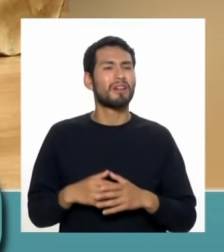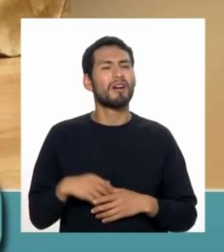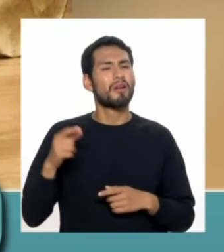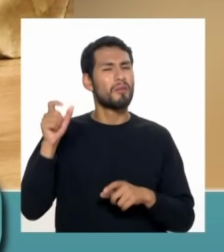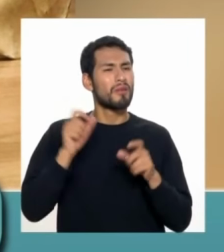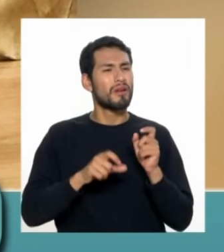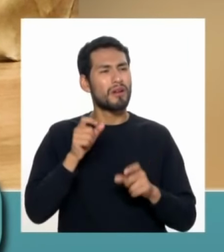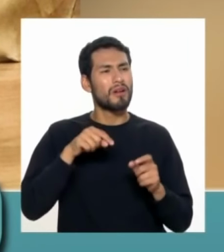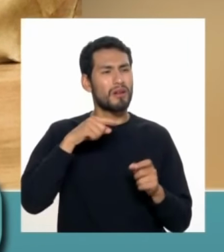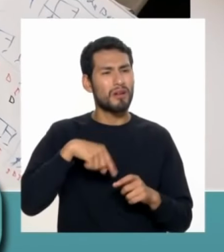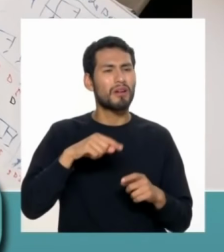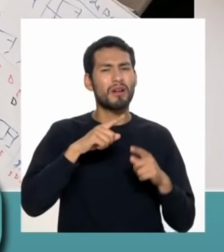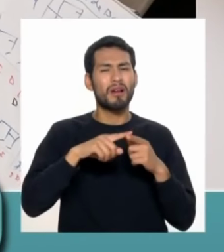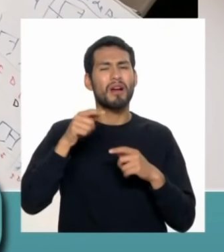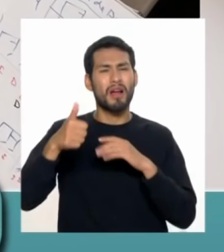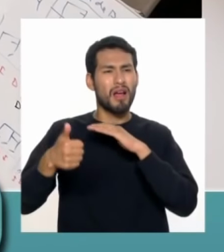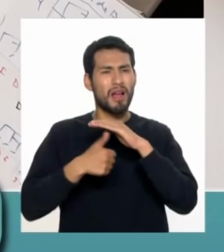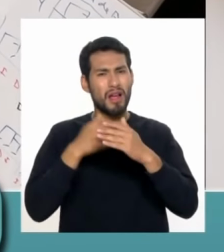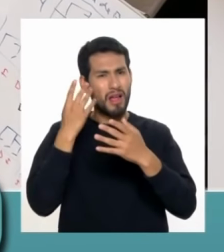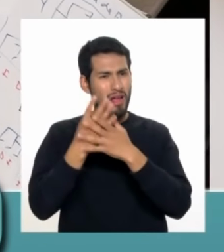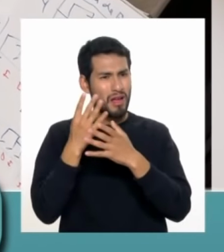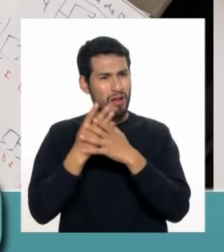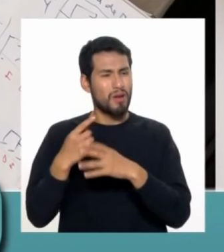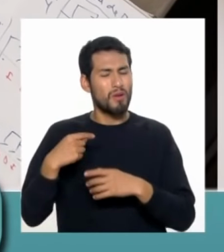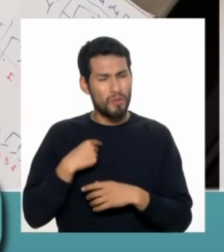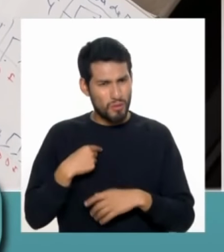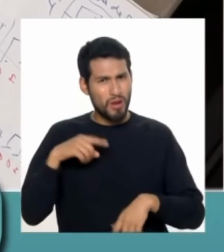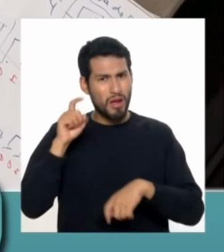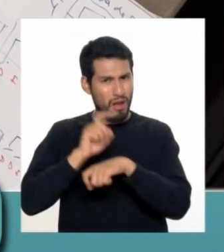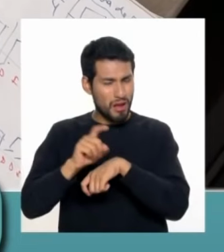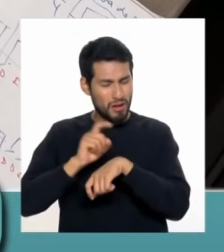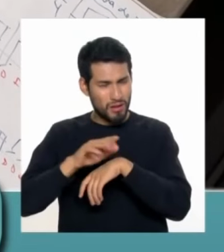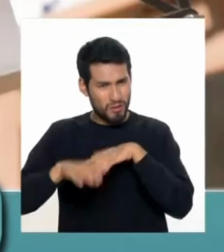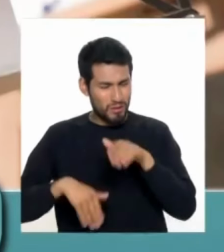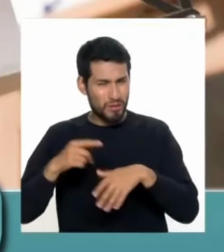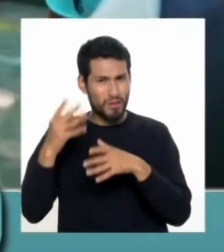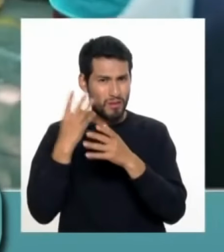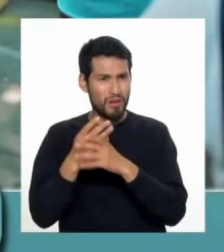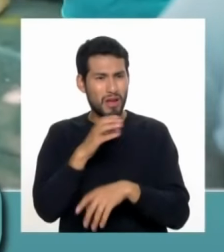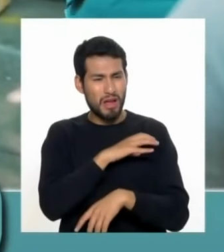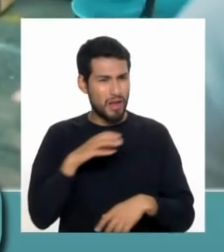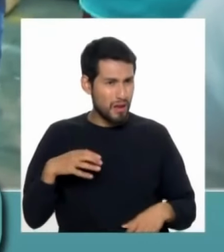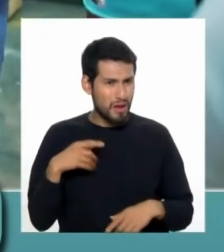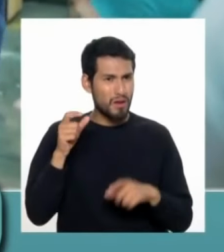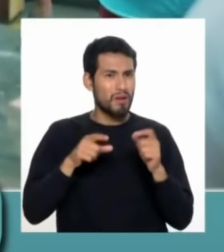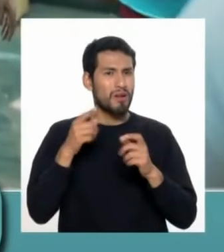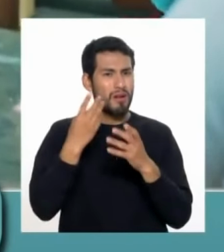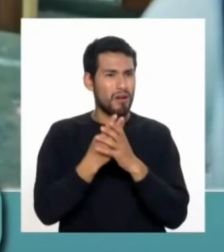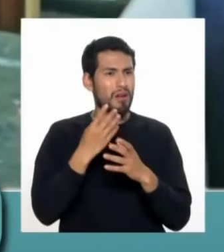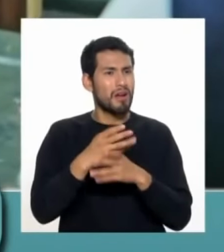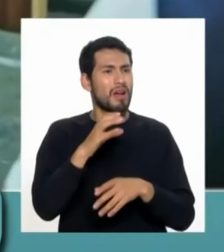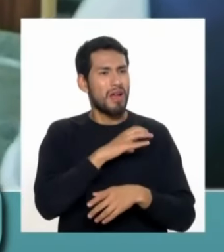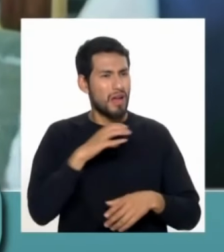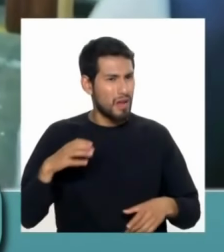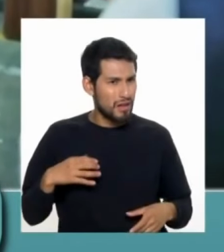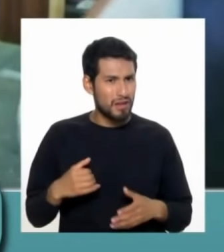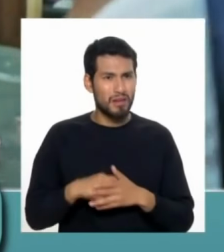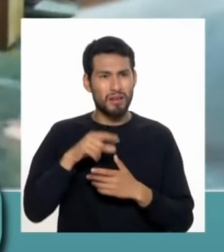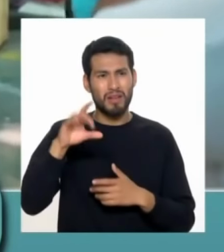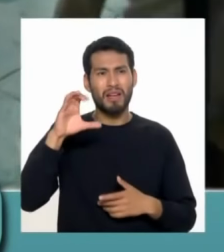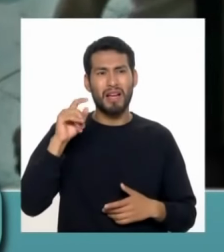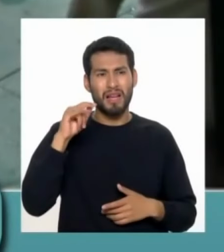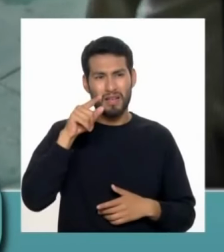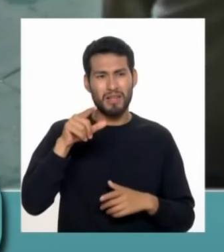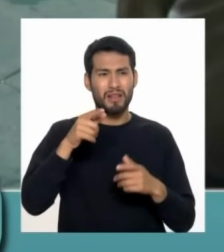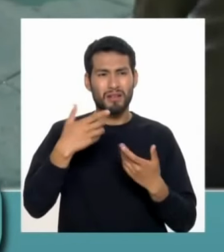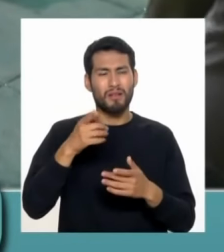las personas privadas de libertad, ¿no? Con los internos tanto en el penal del Callao, en el centro penitenciario del Callao, ahí está con Cata, que en